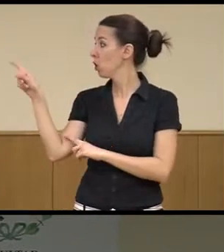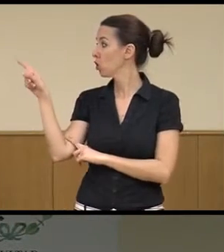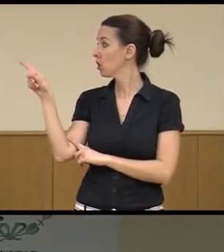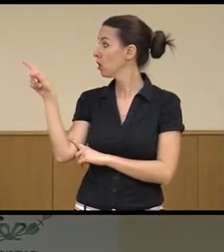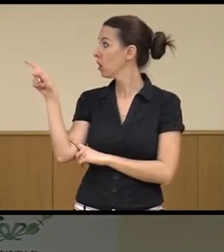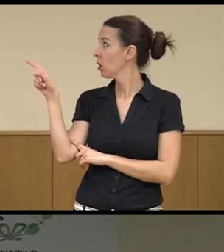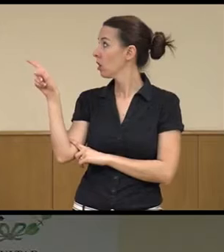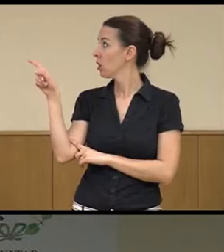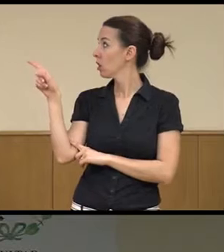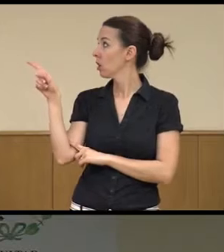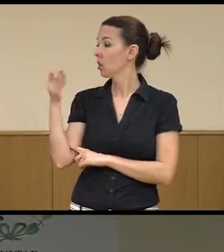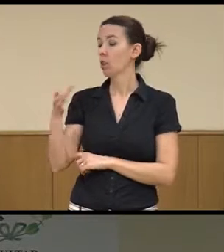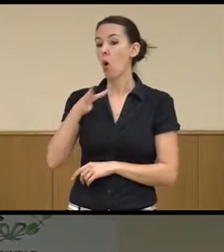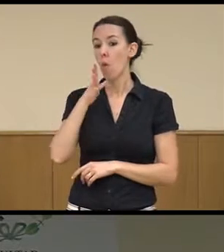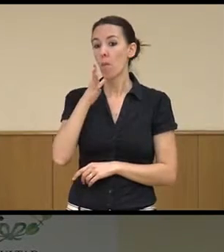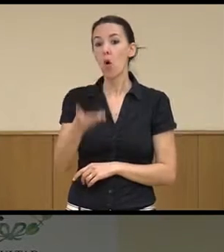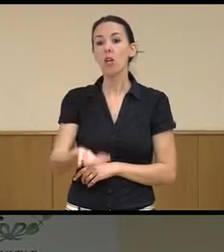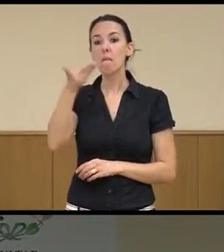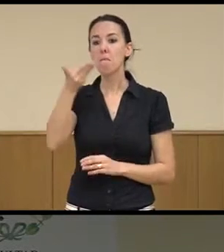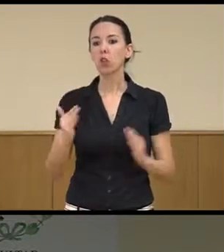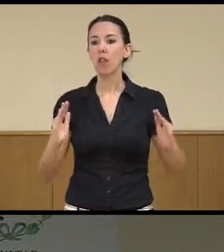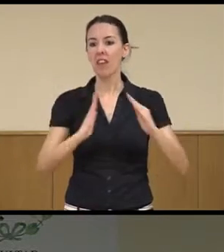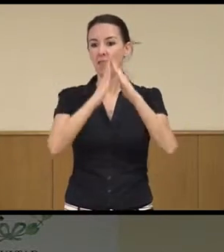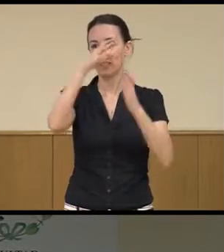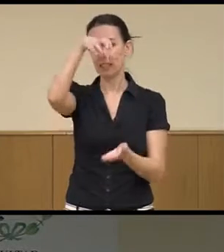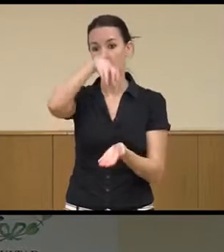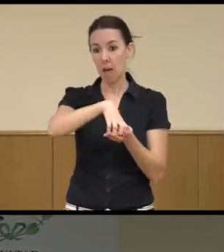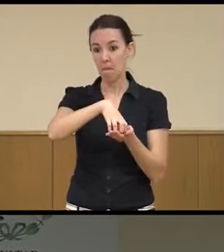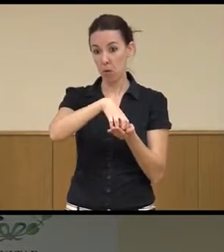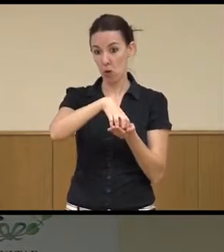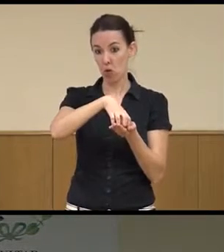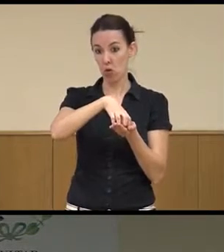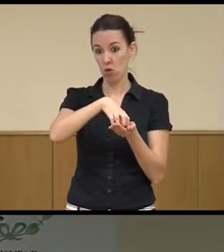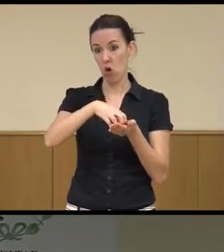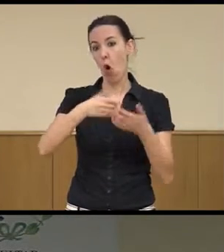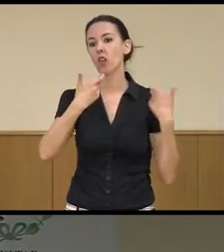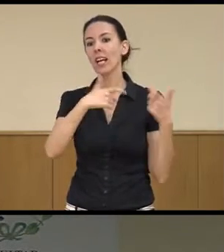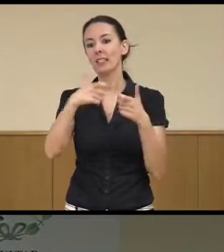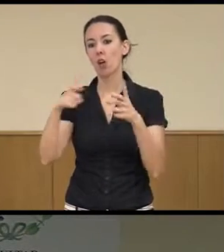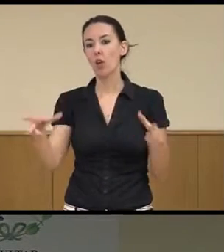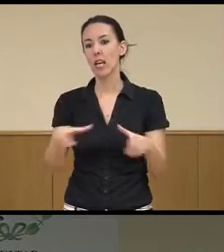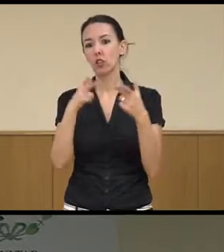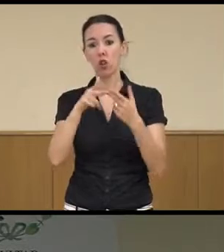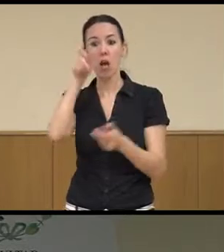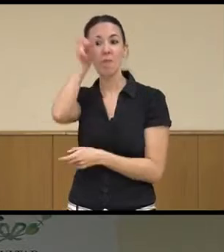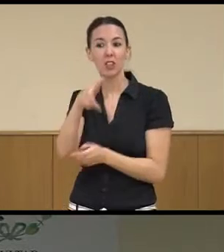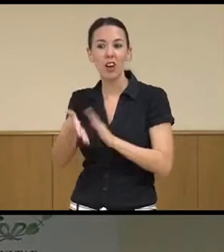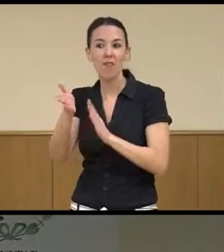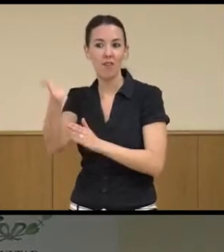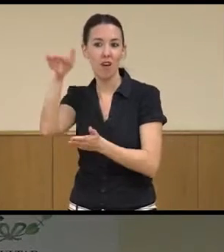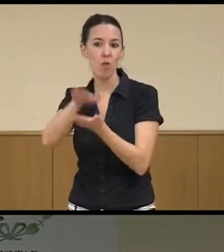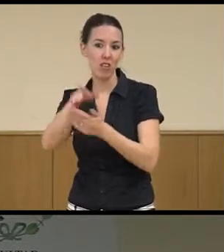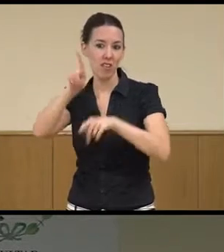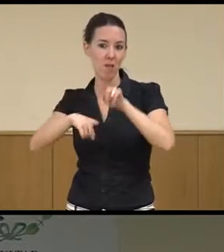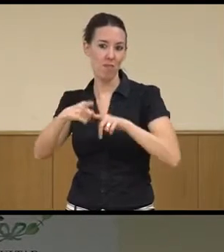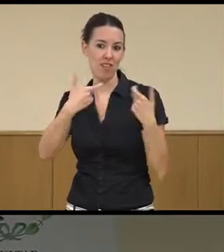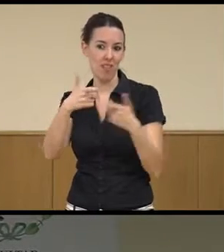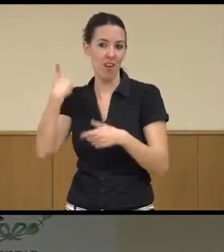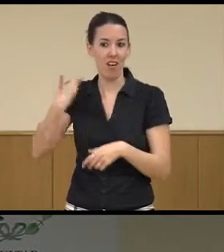estar relacionada con la importancia del templo o con la categoría social del moribundo. Y de los templos